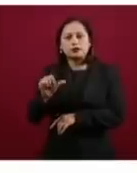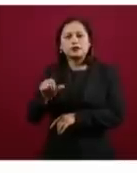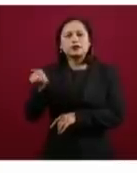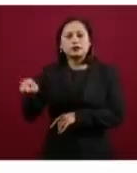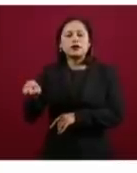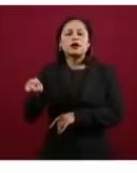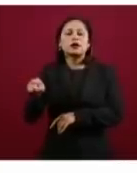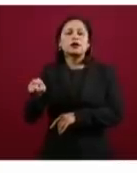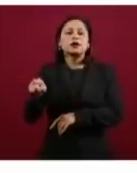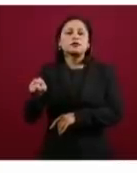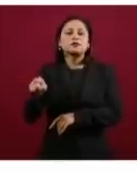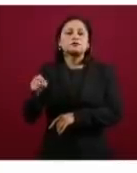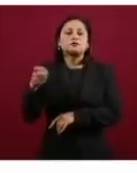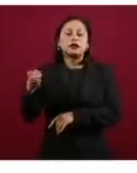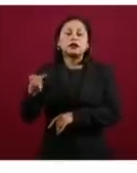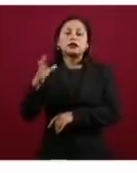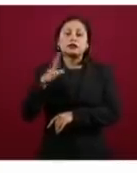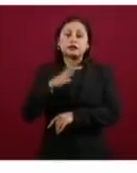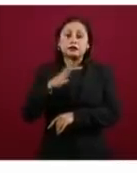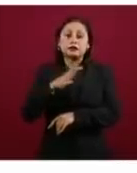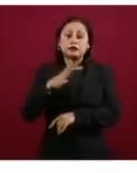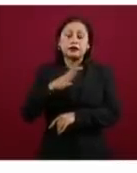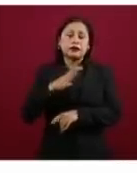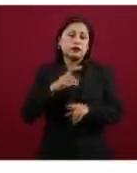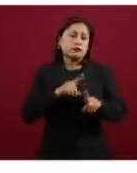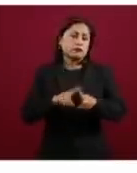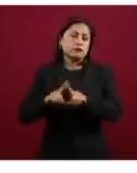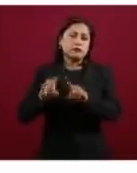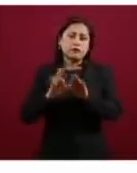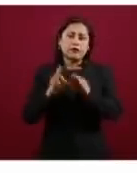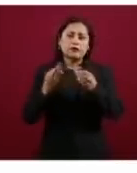sistema de cargos asociado pues a esta